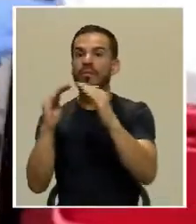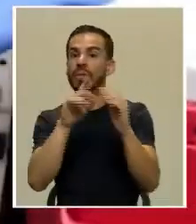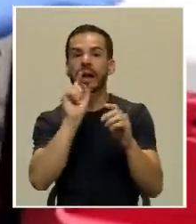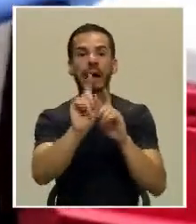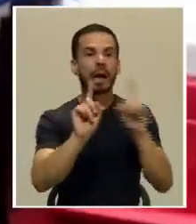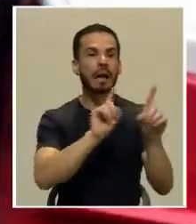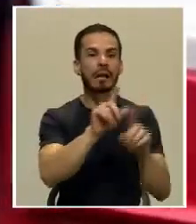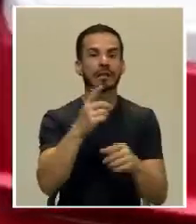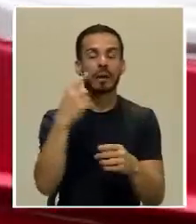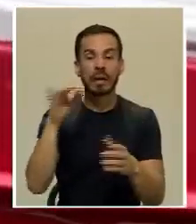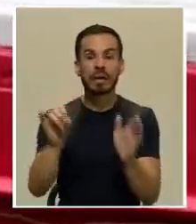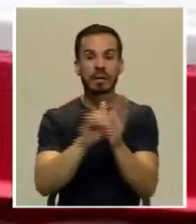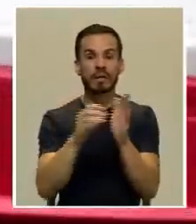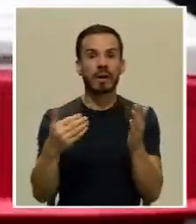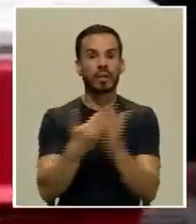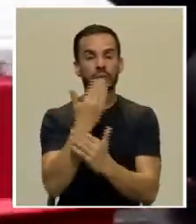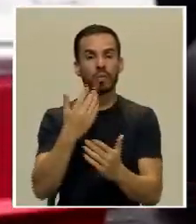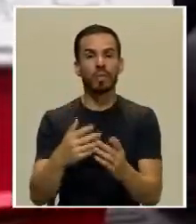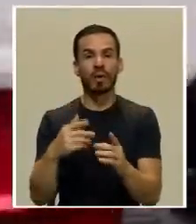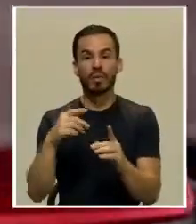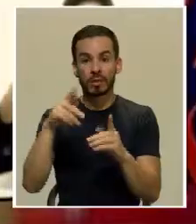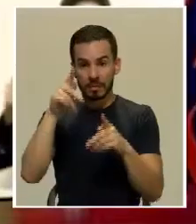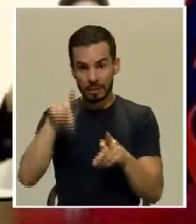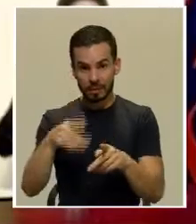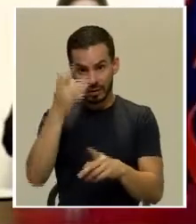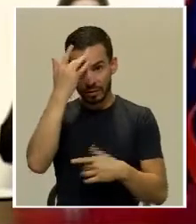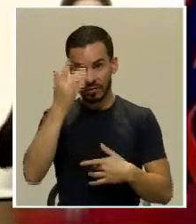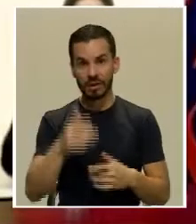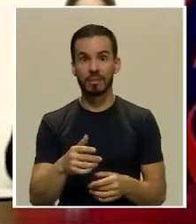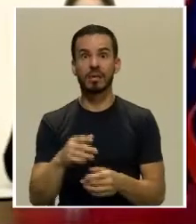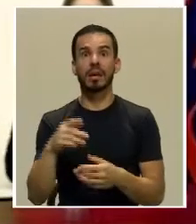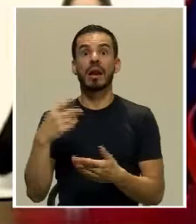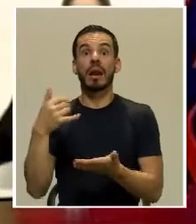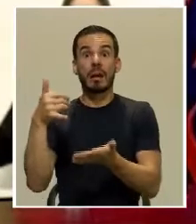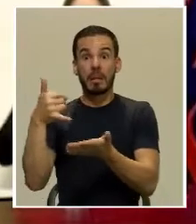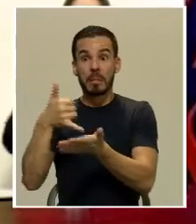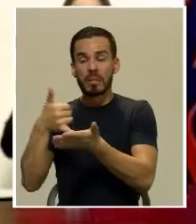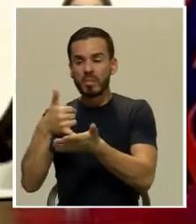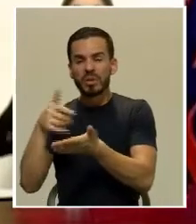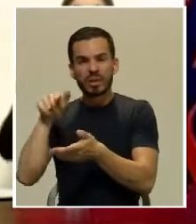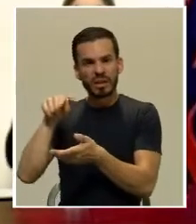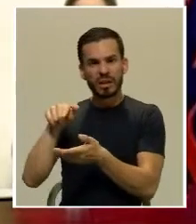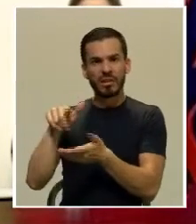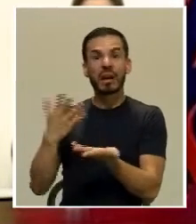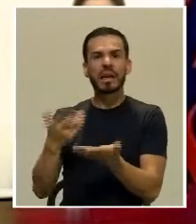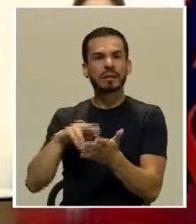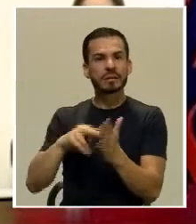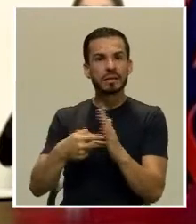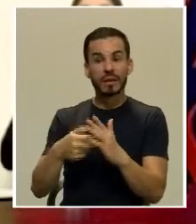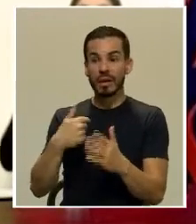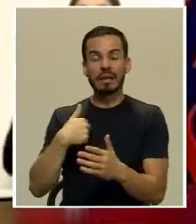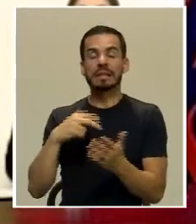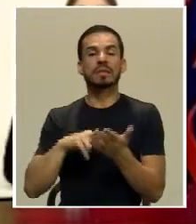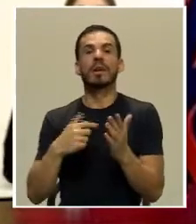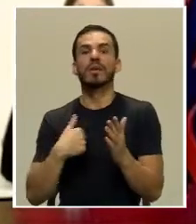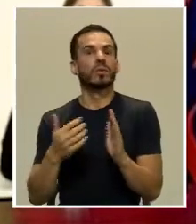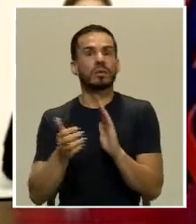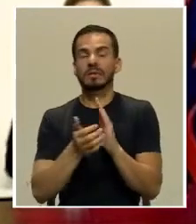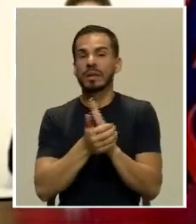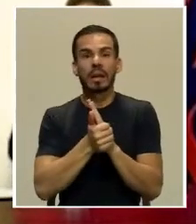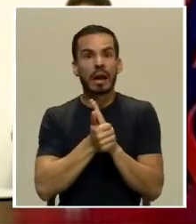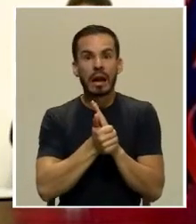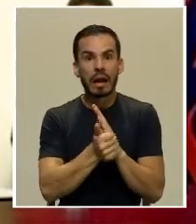para identificar casos nuevos de COVID-19. La vulnerabilidad es cuando yo no tengo la capacidad